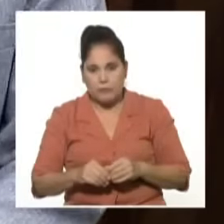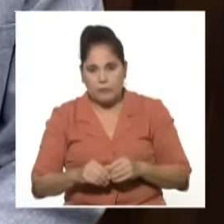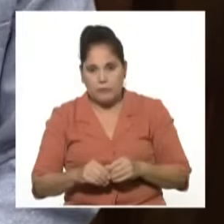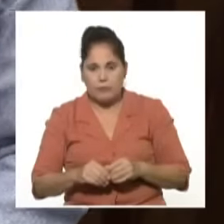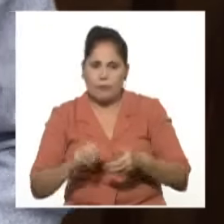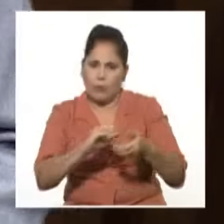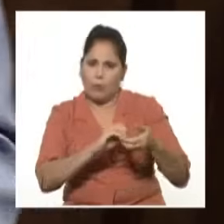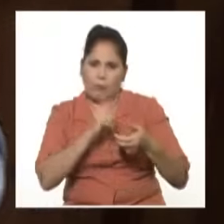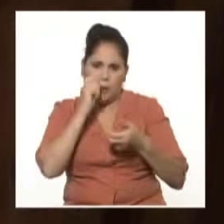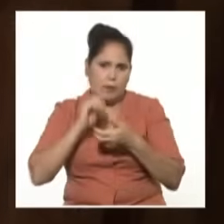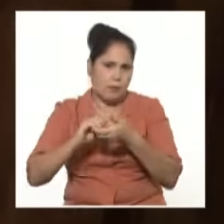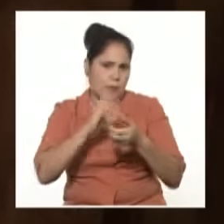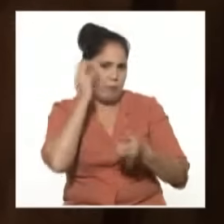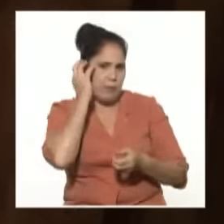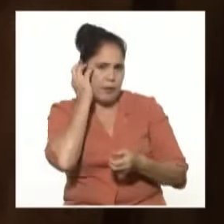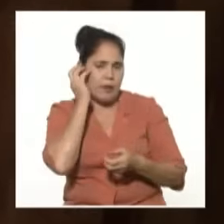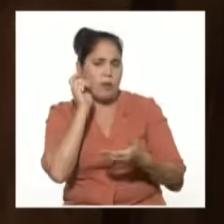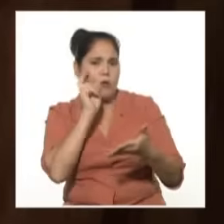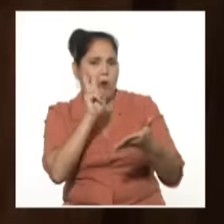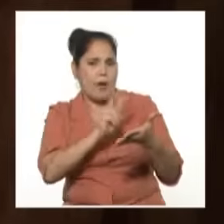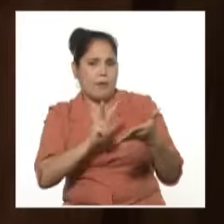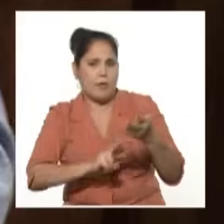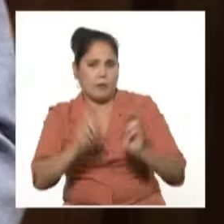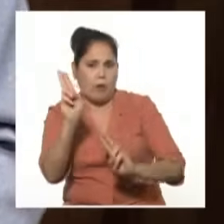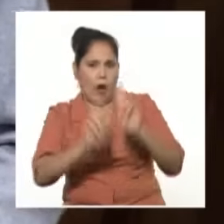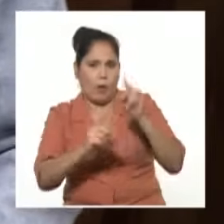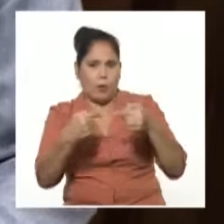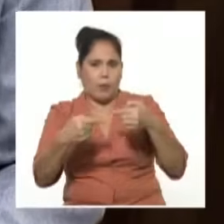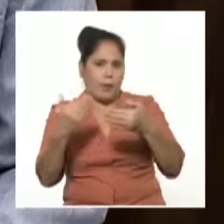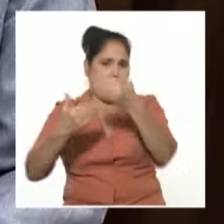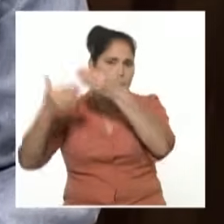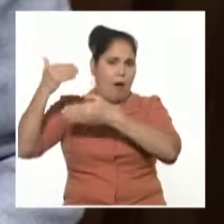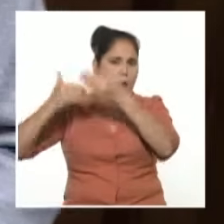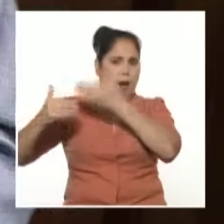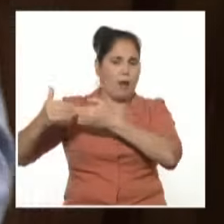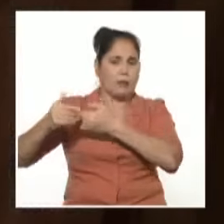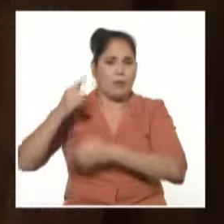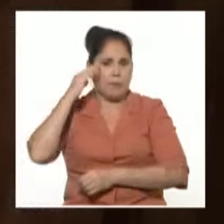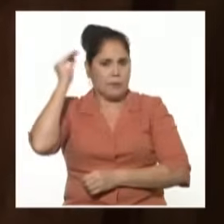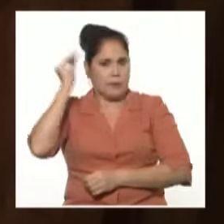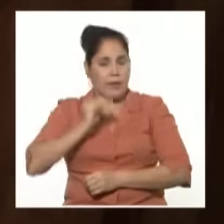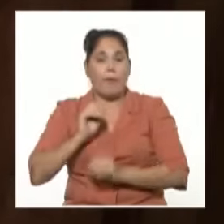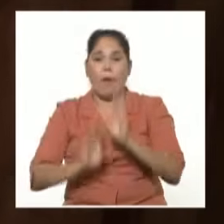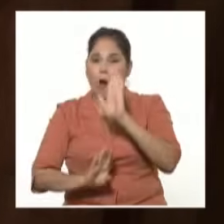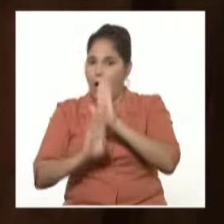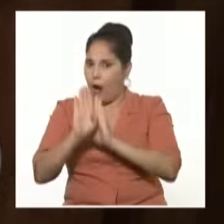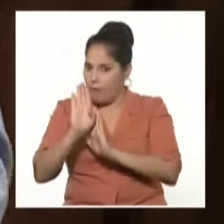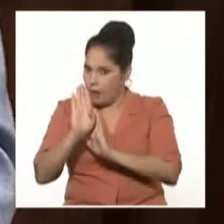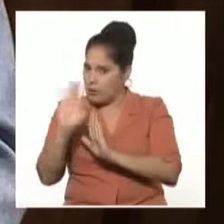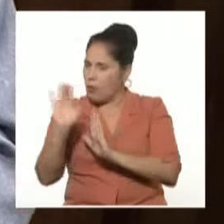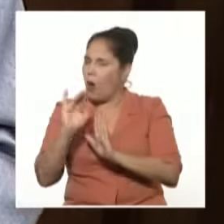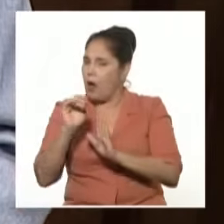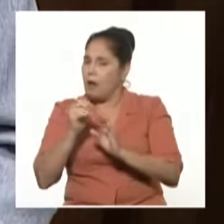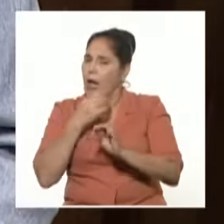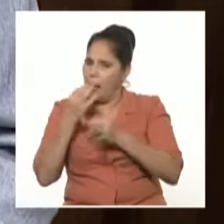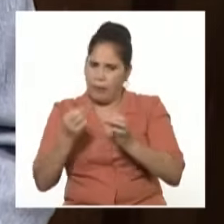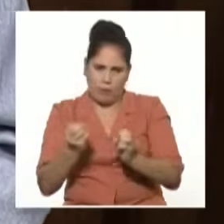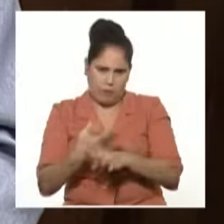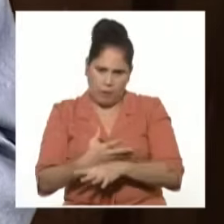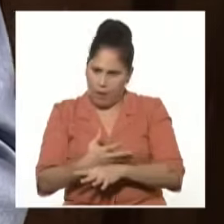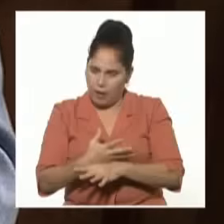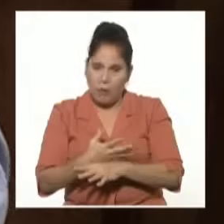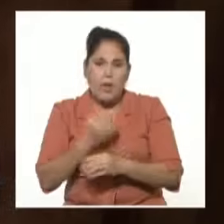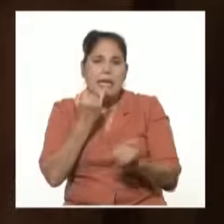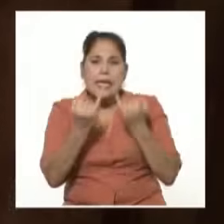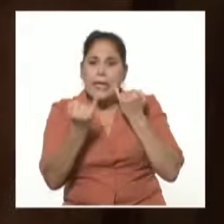Camaradas, revisando la implementación de los acuerdos de los plenos anteriores, reconocimos avances, pero también y con total franqueza